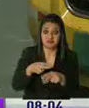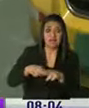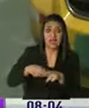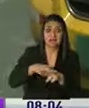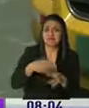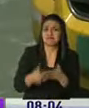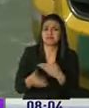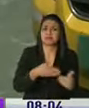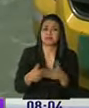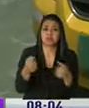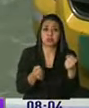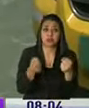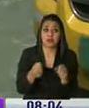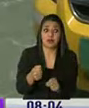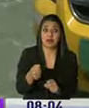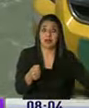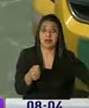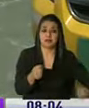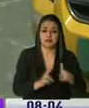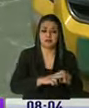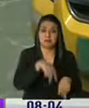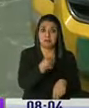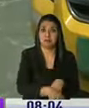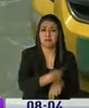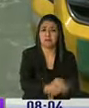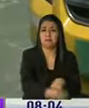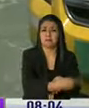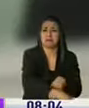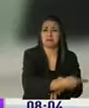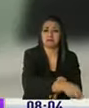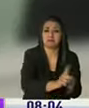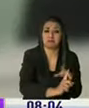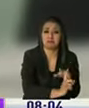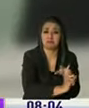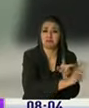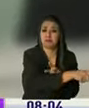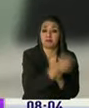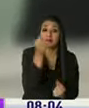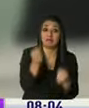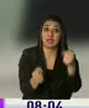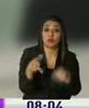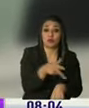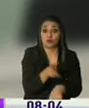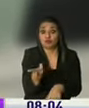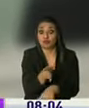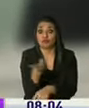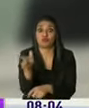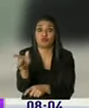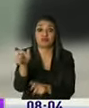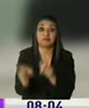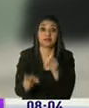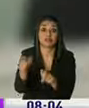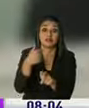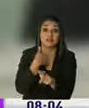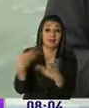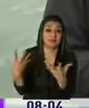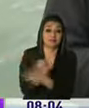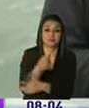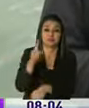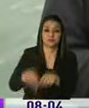materiales. En un descuido abrió la puerta y se lanzó del taxi en movimiento. El vehículo se encunetó y los detenidos no lograron